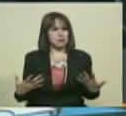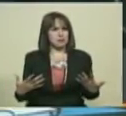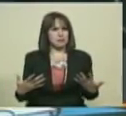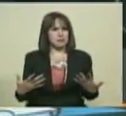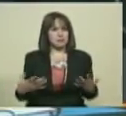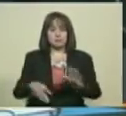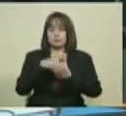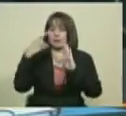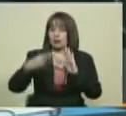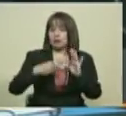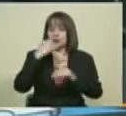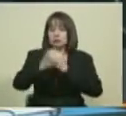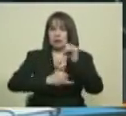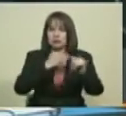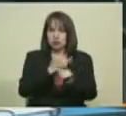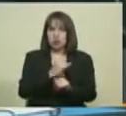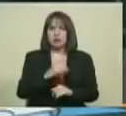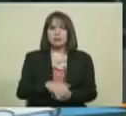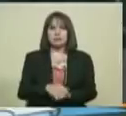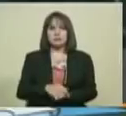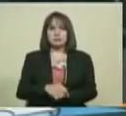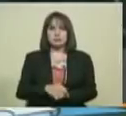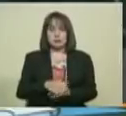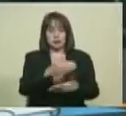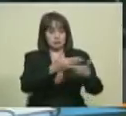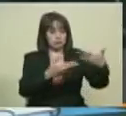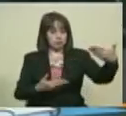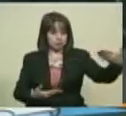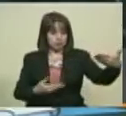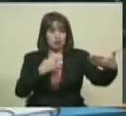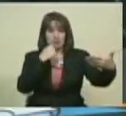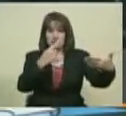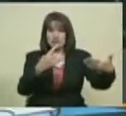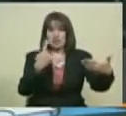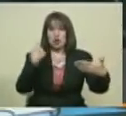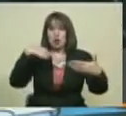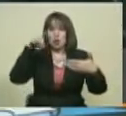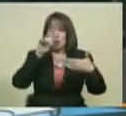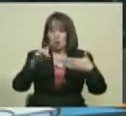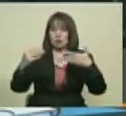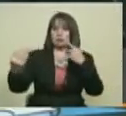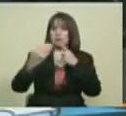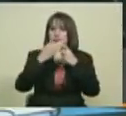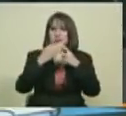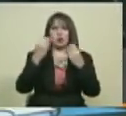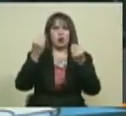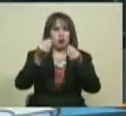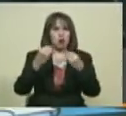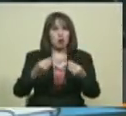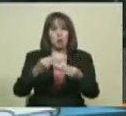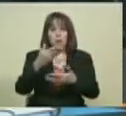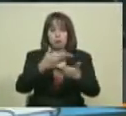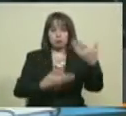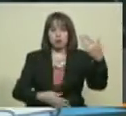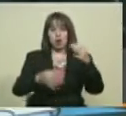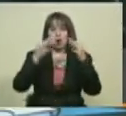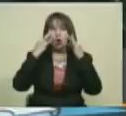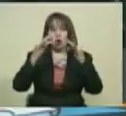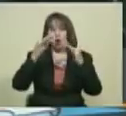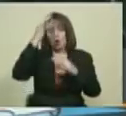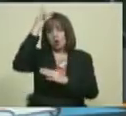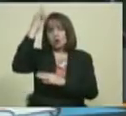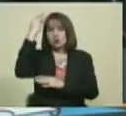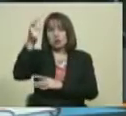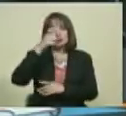El derecho internacional contempla que las únicas medidas coercitivas válidas son las establecidas por el Consejo de Seguridad.